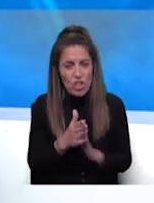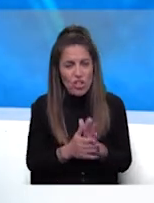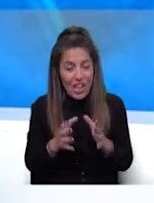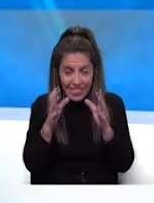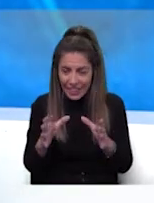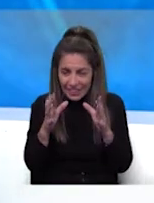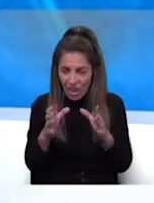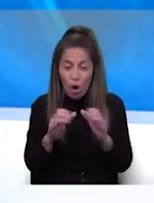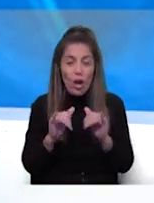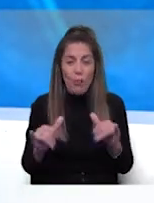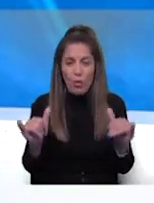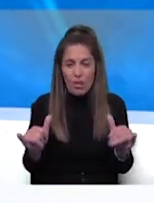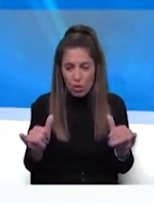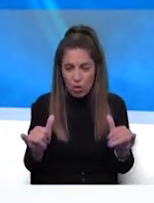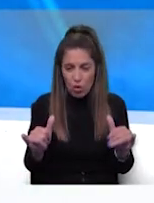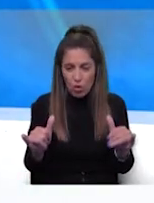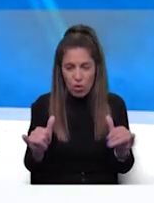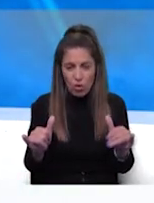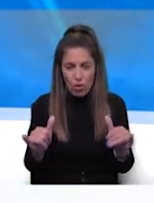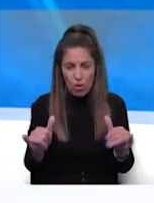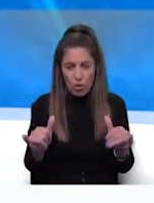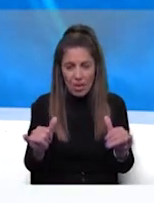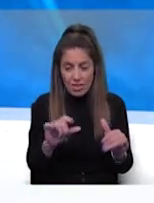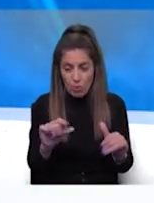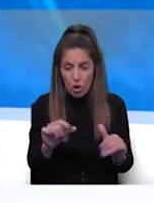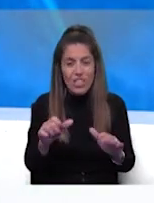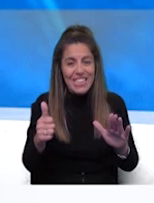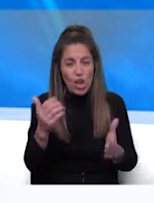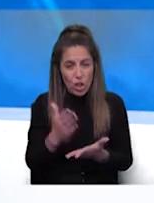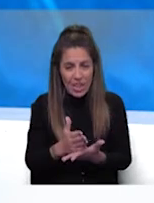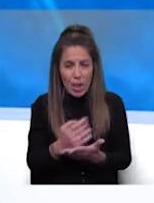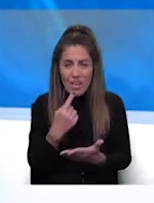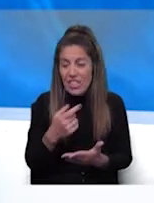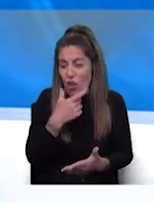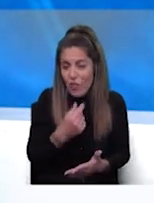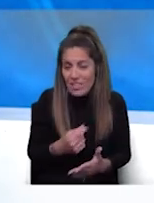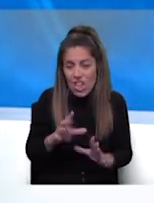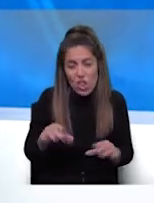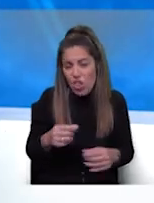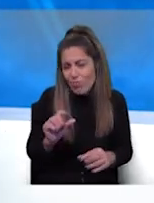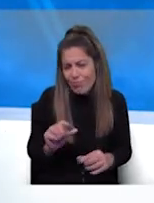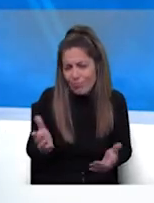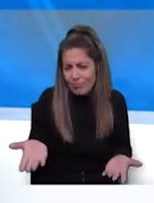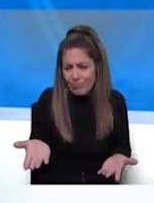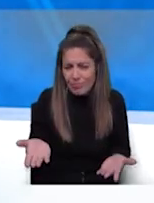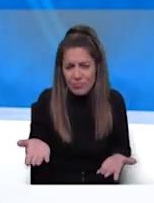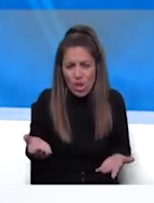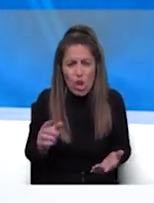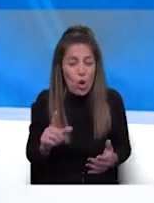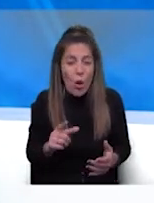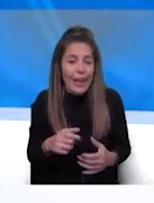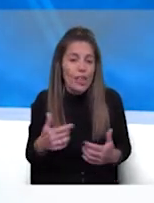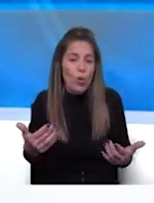que publicó por la SENACLAR. Las 6 condenas, para decirlo fácil y bien, todo chiquitaje. No hay ningún